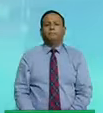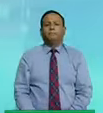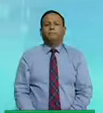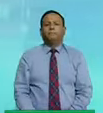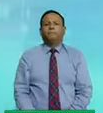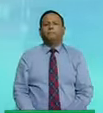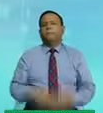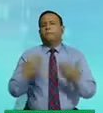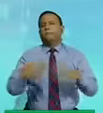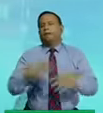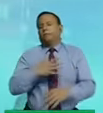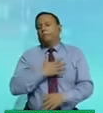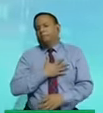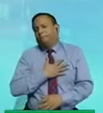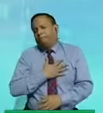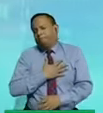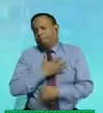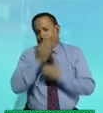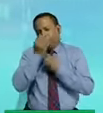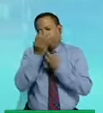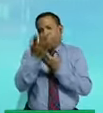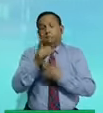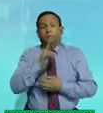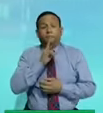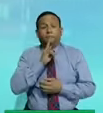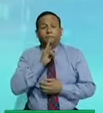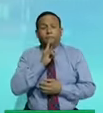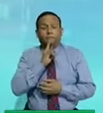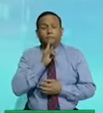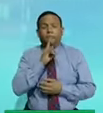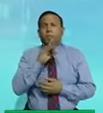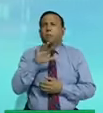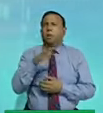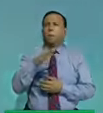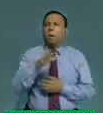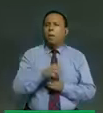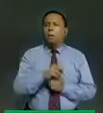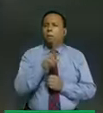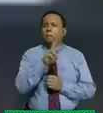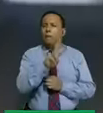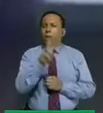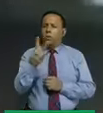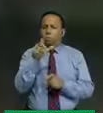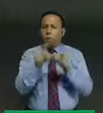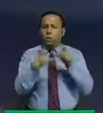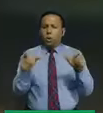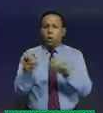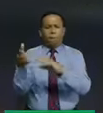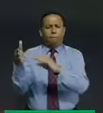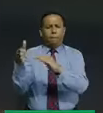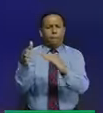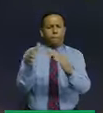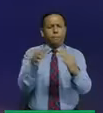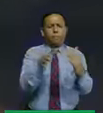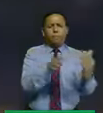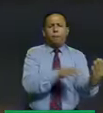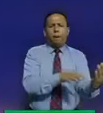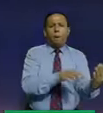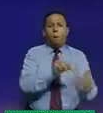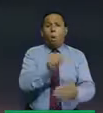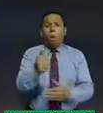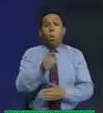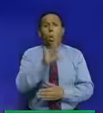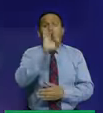Y en un hecho lamentable, en Estados Unidos al menos 22 personas murieron y unas